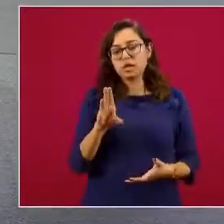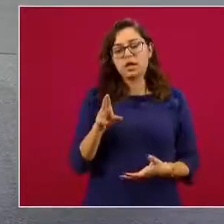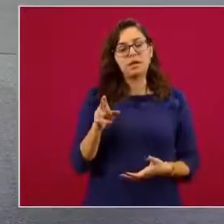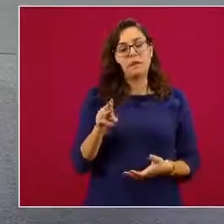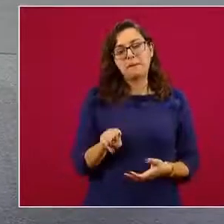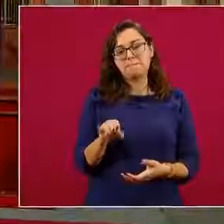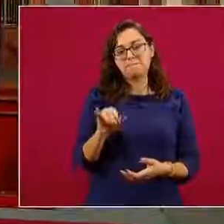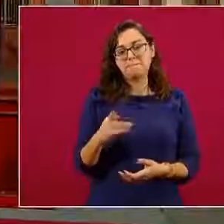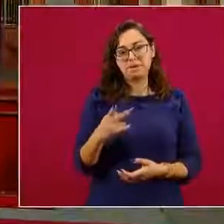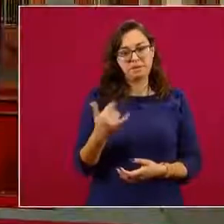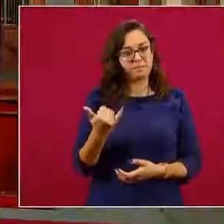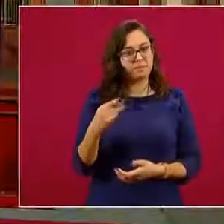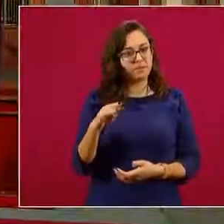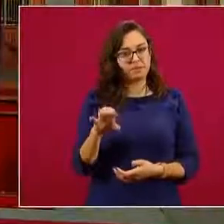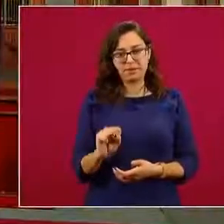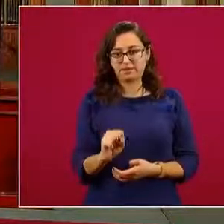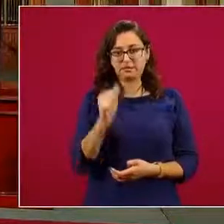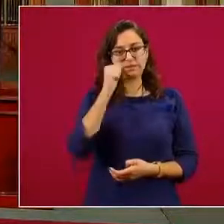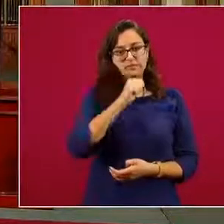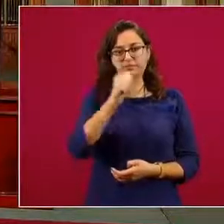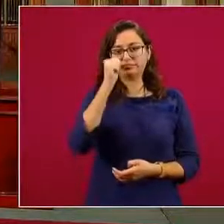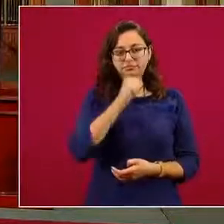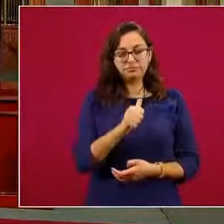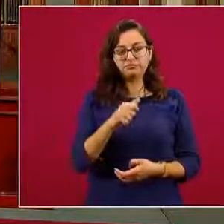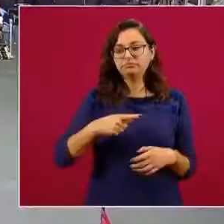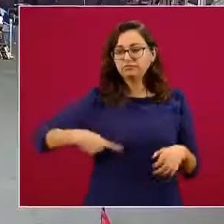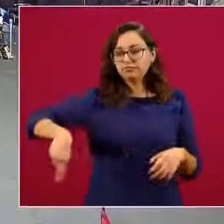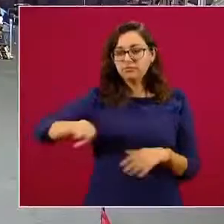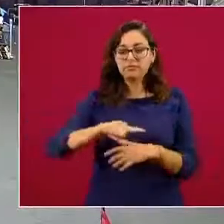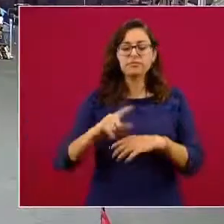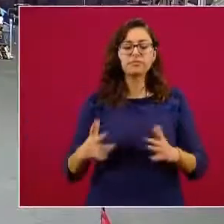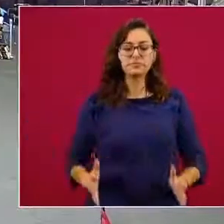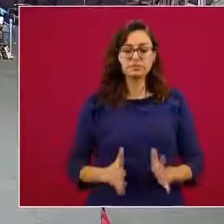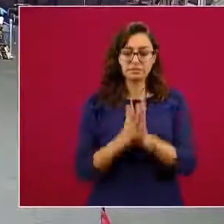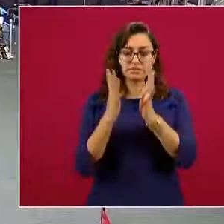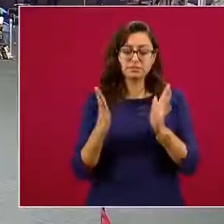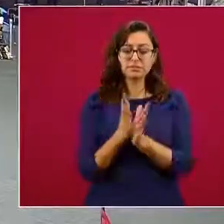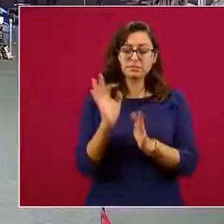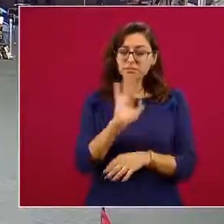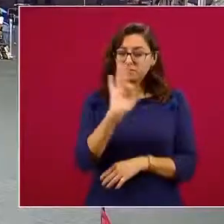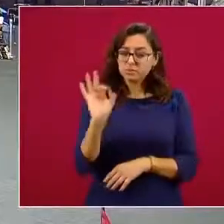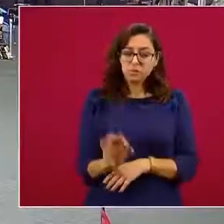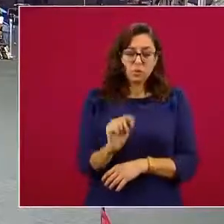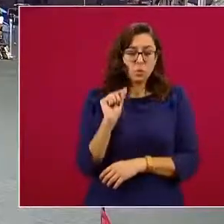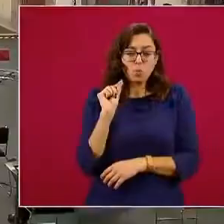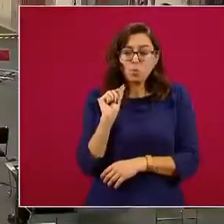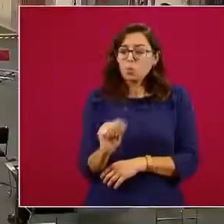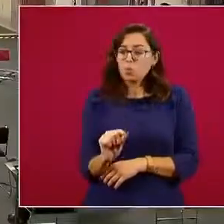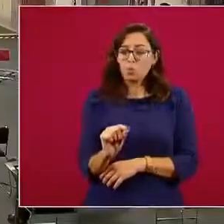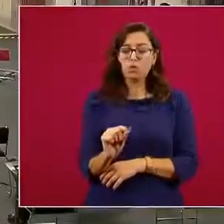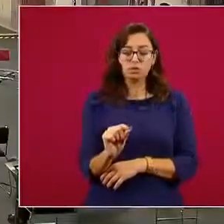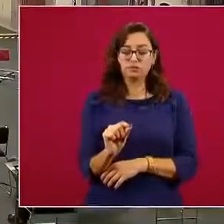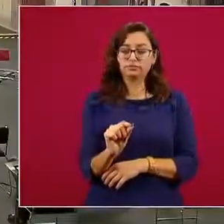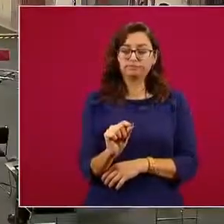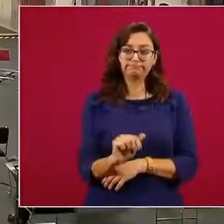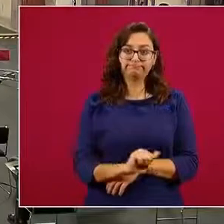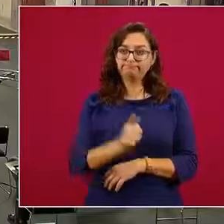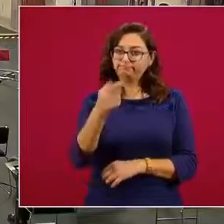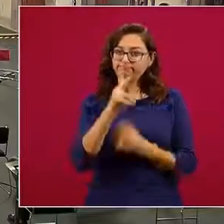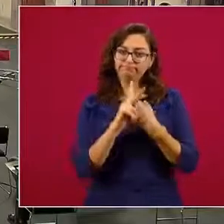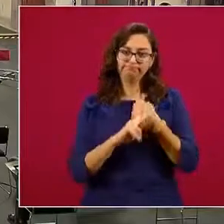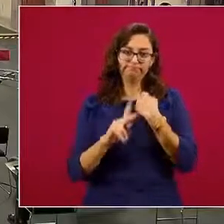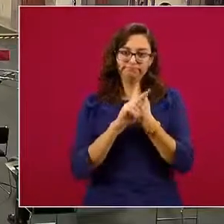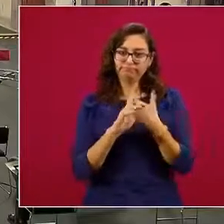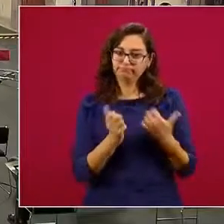mediana, y que las MIPYMES, como sabemos, participan en un porcentaje muy pequeño del comercio exterior que